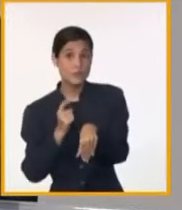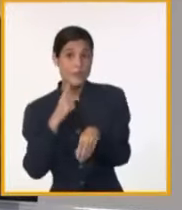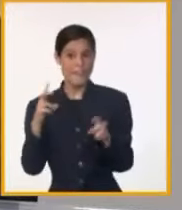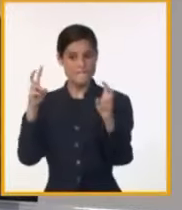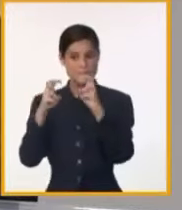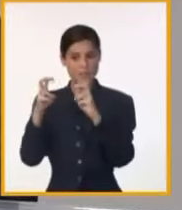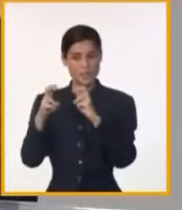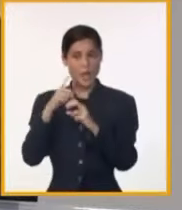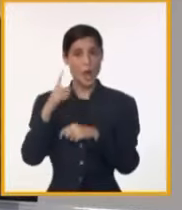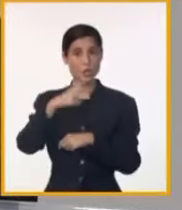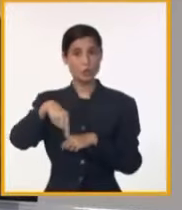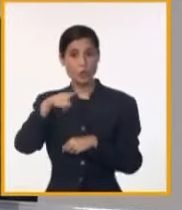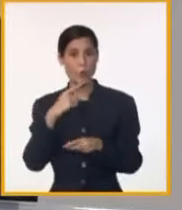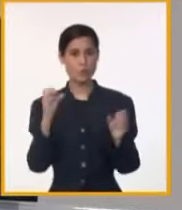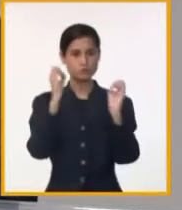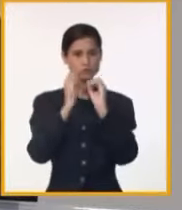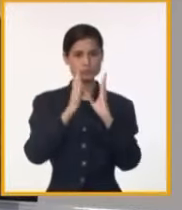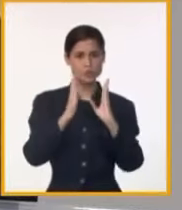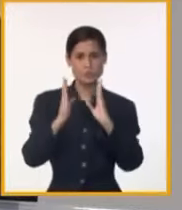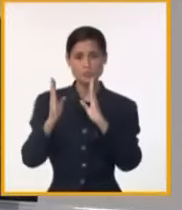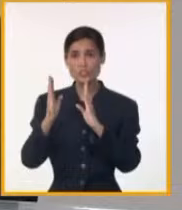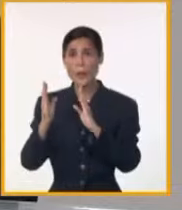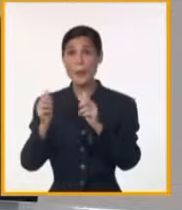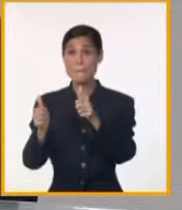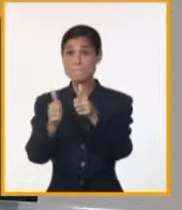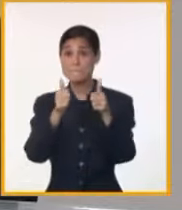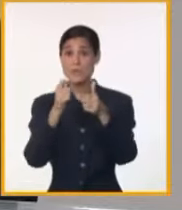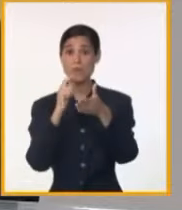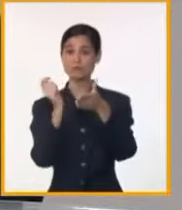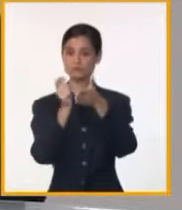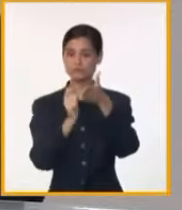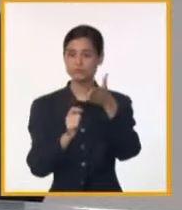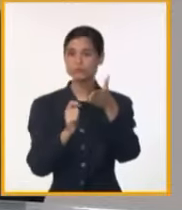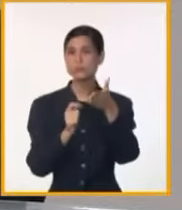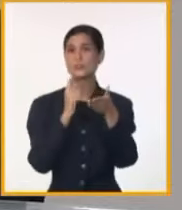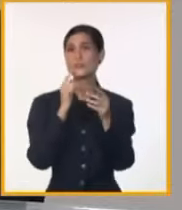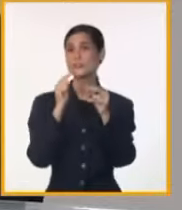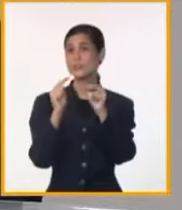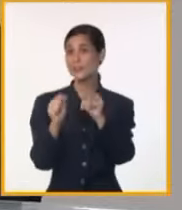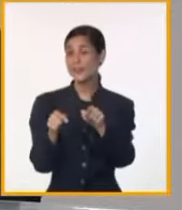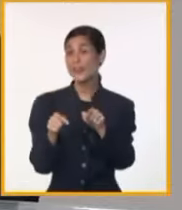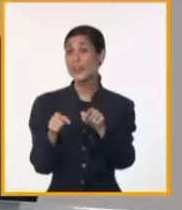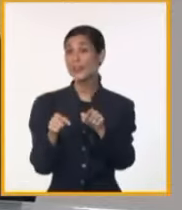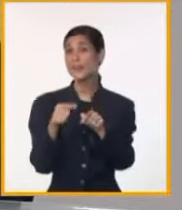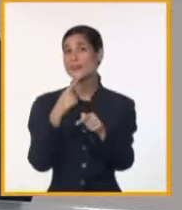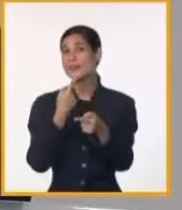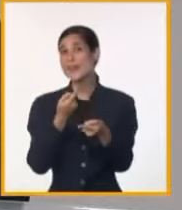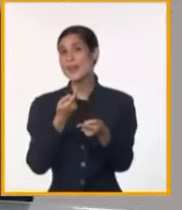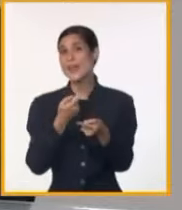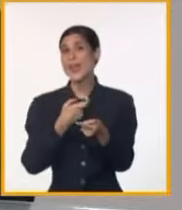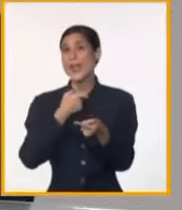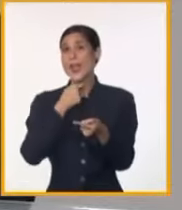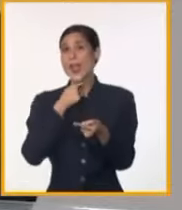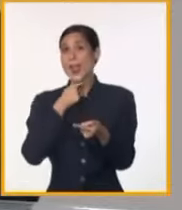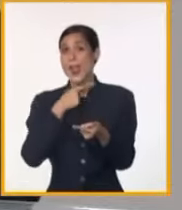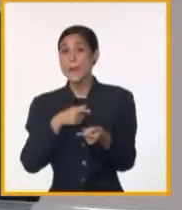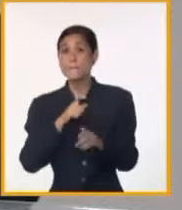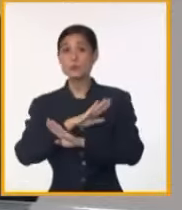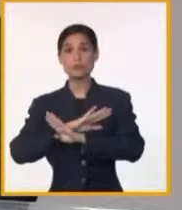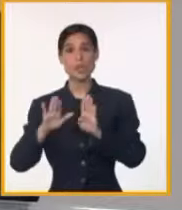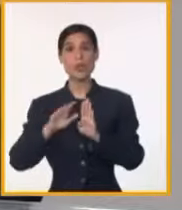para hacer eh Esa resistencia vamos a decirlo llevarlo a un plano de vías de